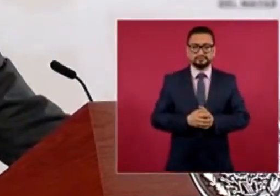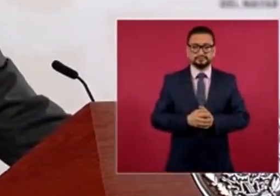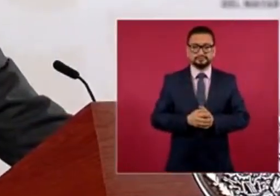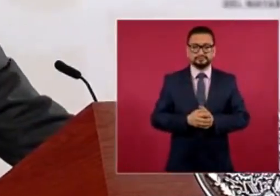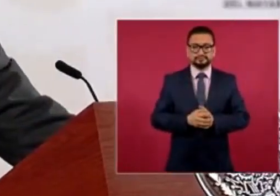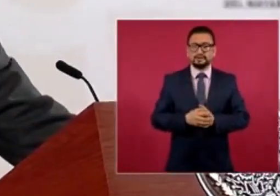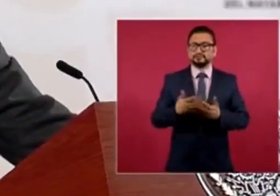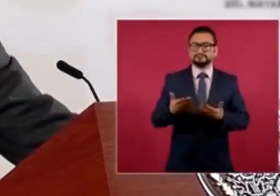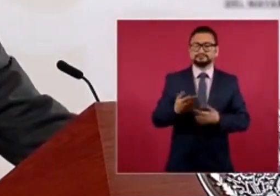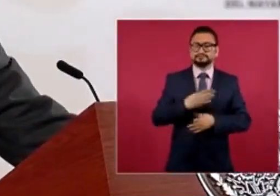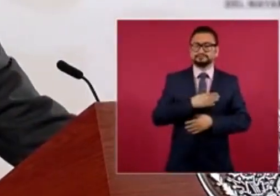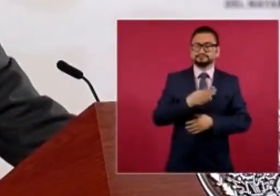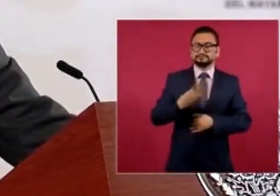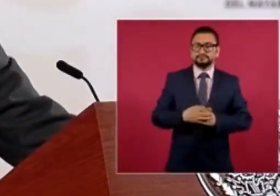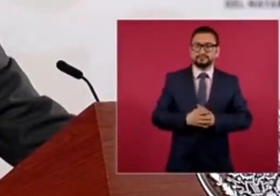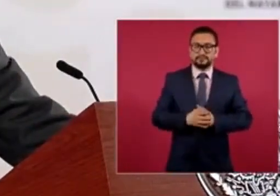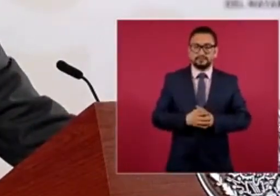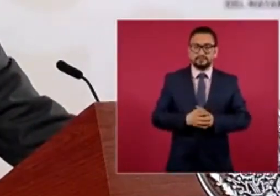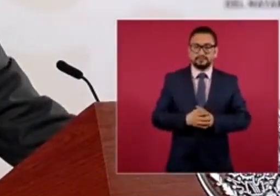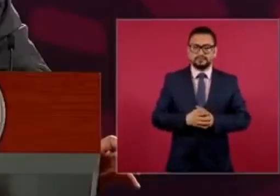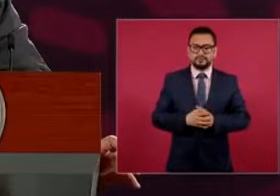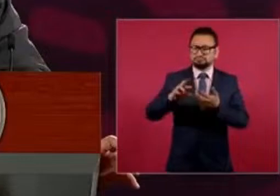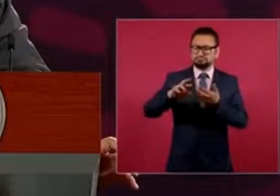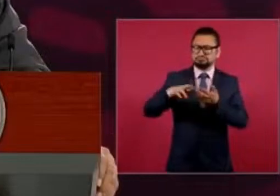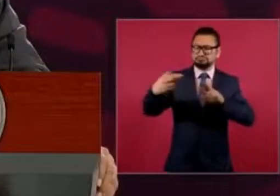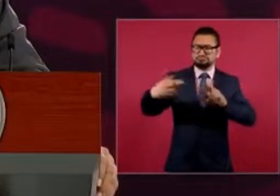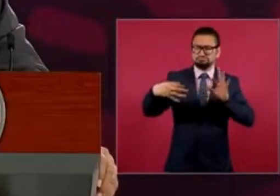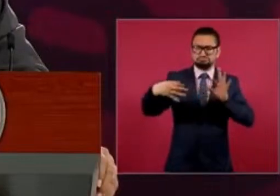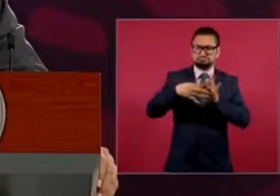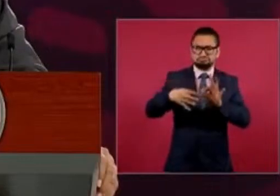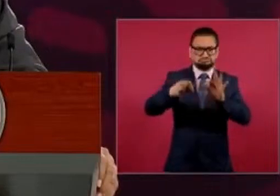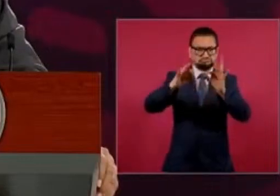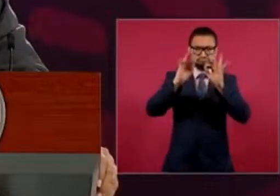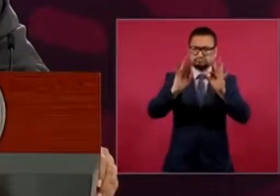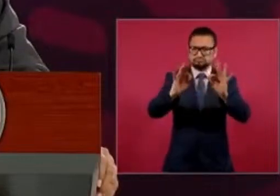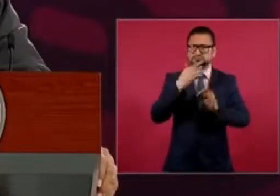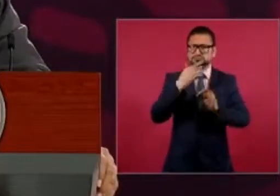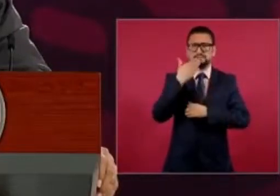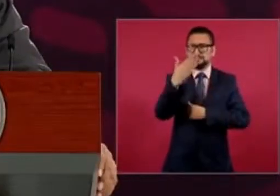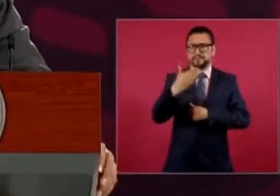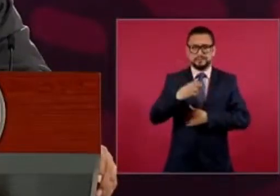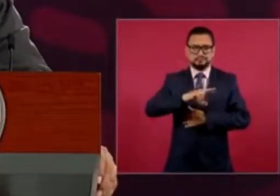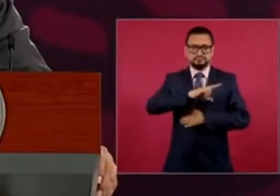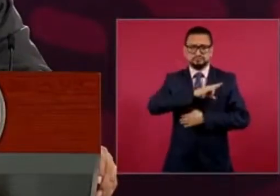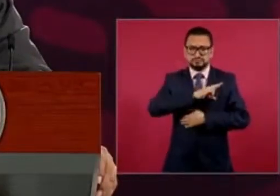ha sido muy buena la relación con el sector privado,